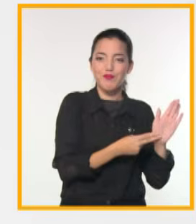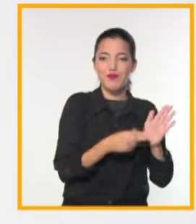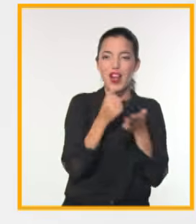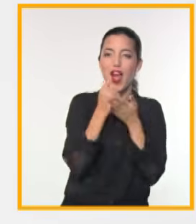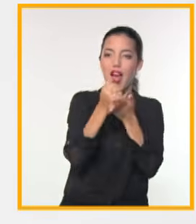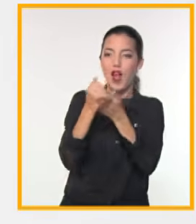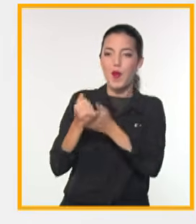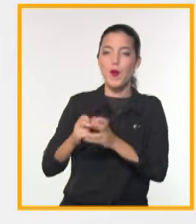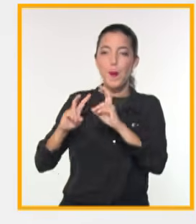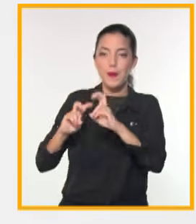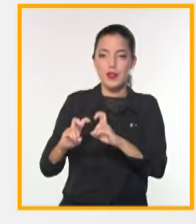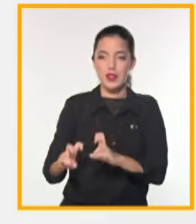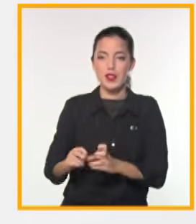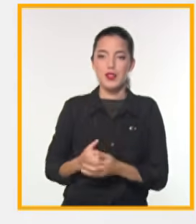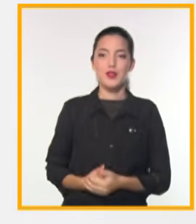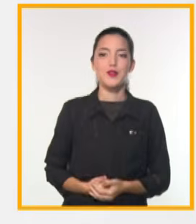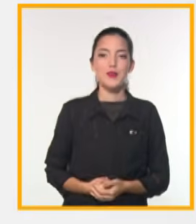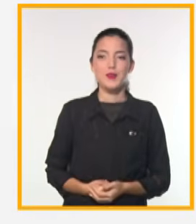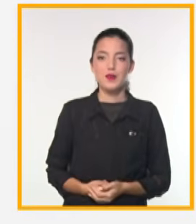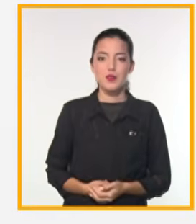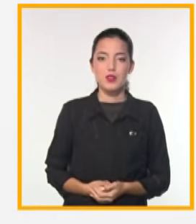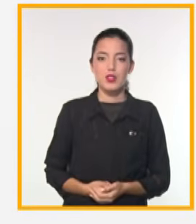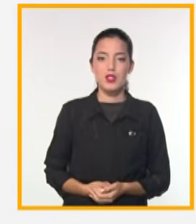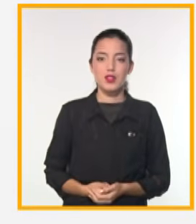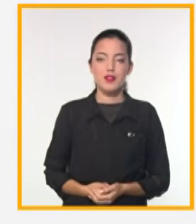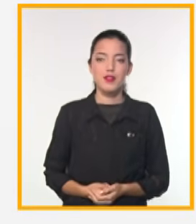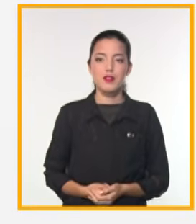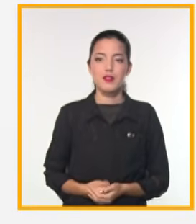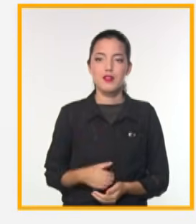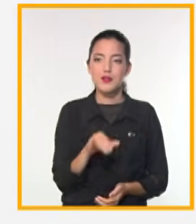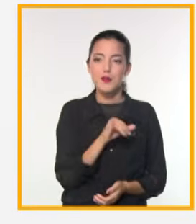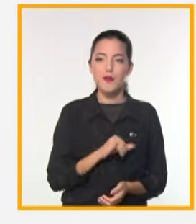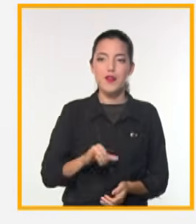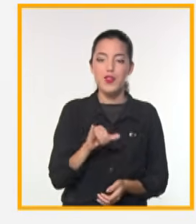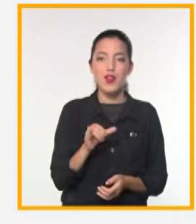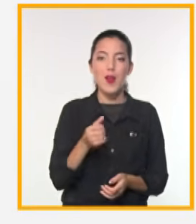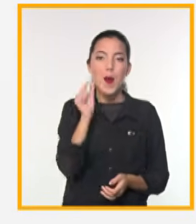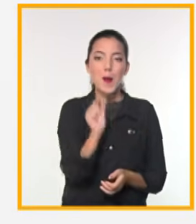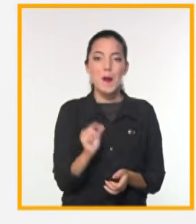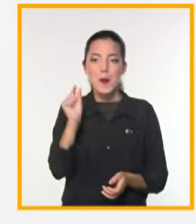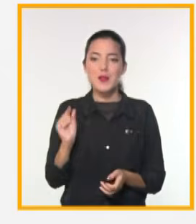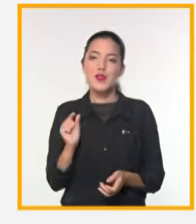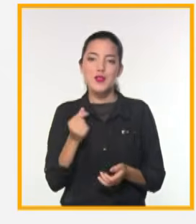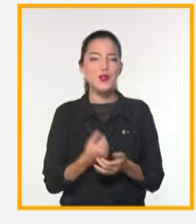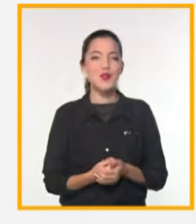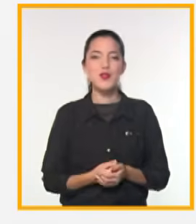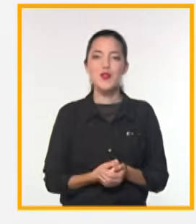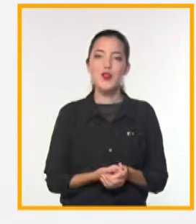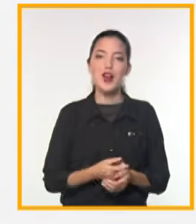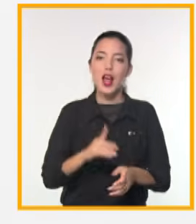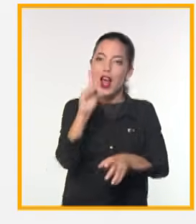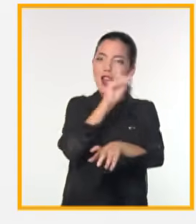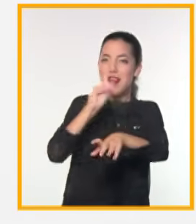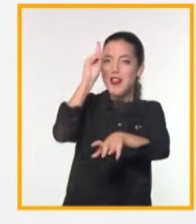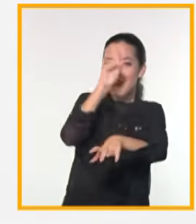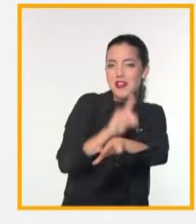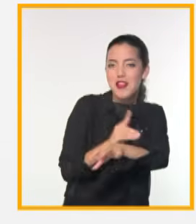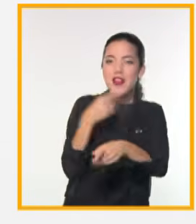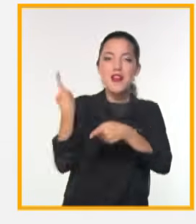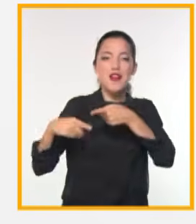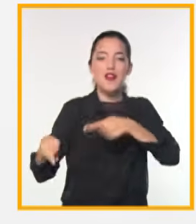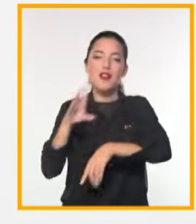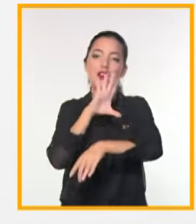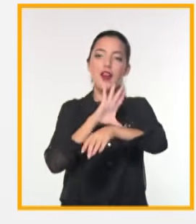investigación, tratamiento y atención a los pacientes de SIDA, malaria, dengue y otras enfermedades